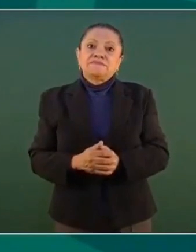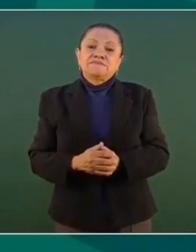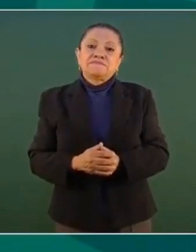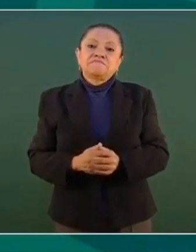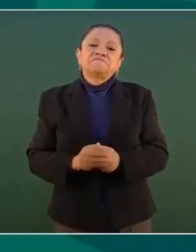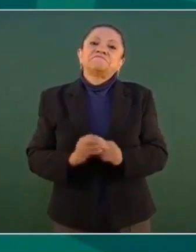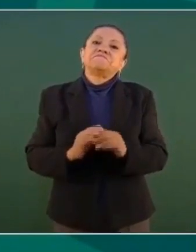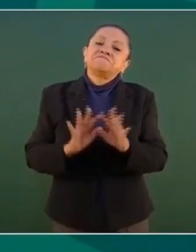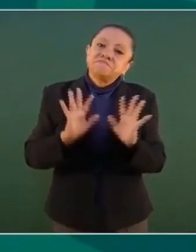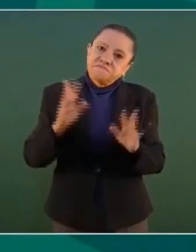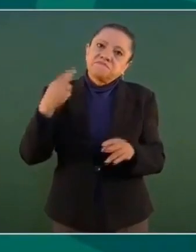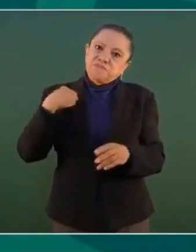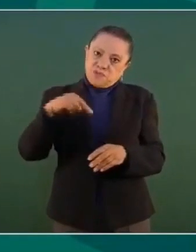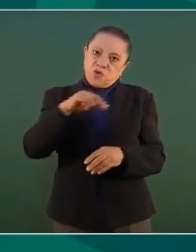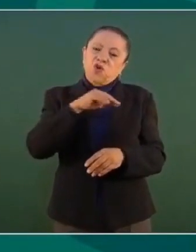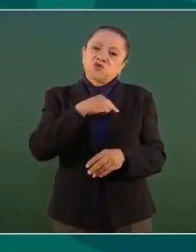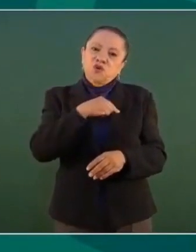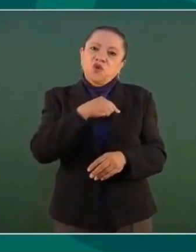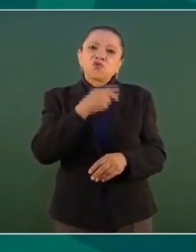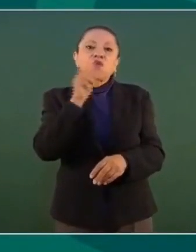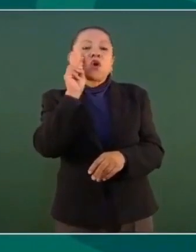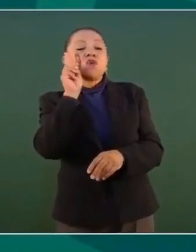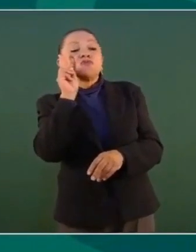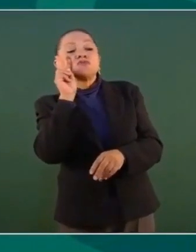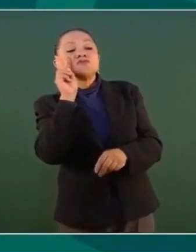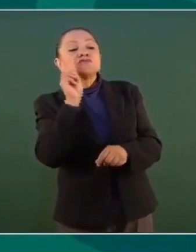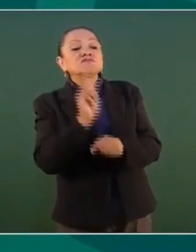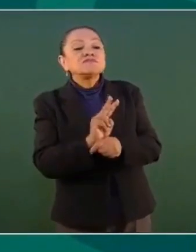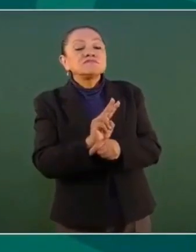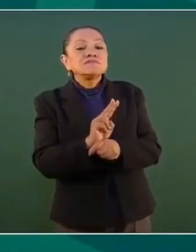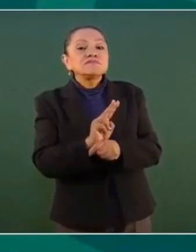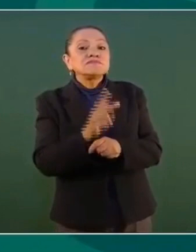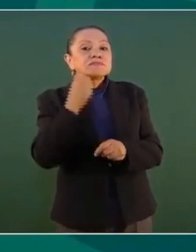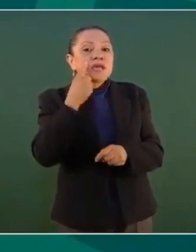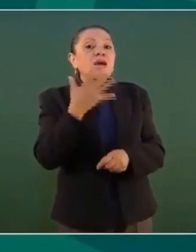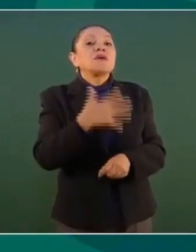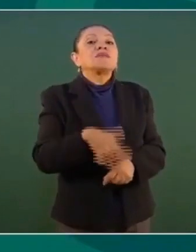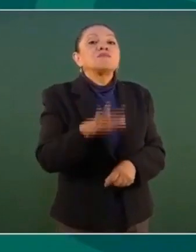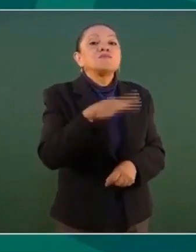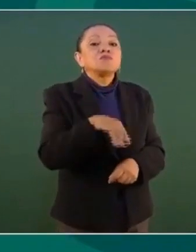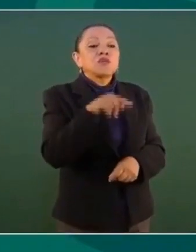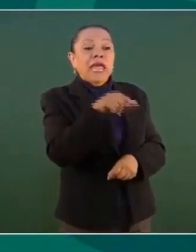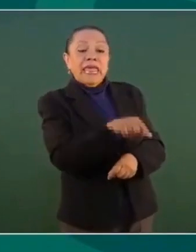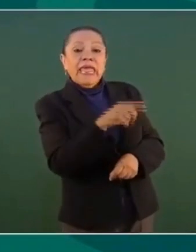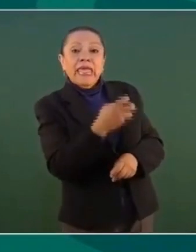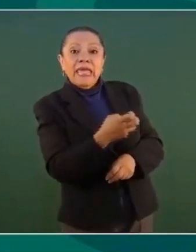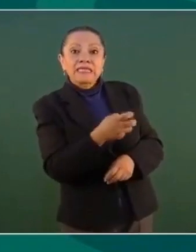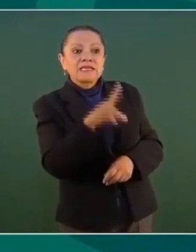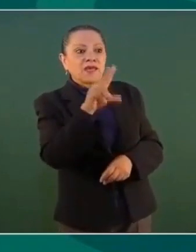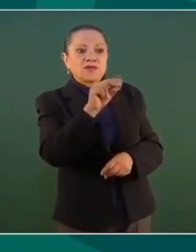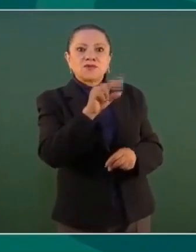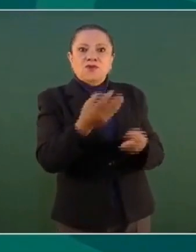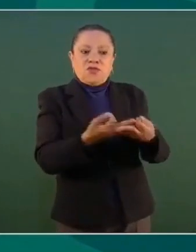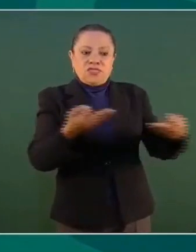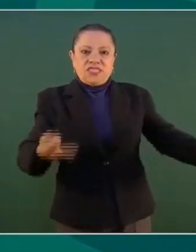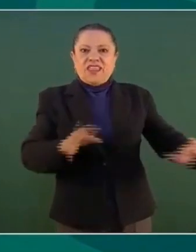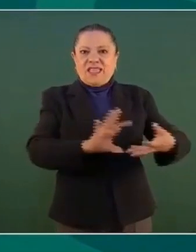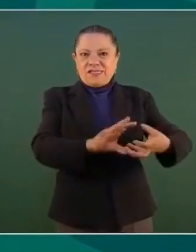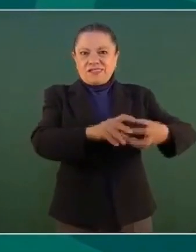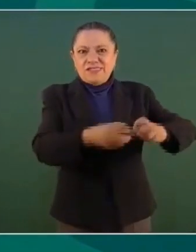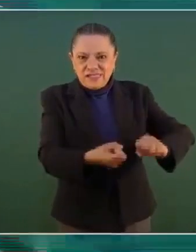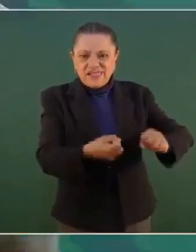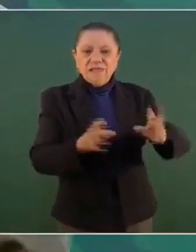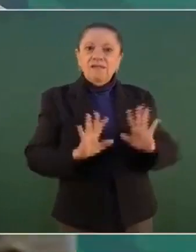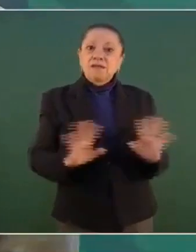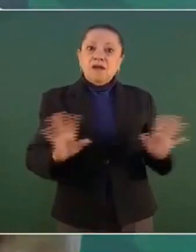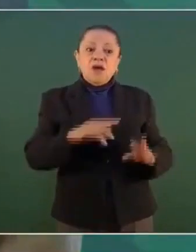pues tenemos nosotros que buscar que no se destruya el territorio, que no